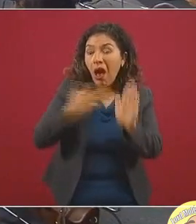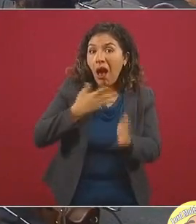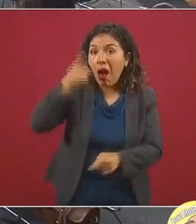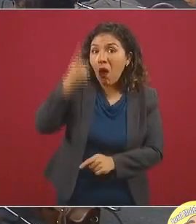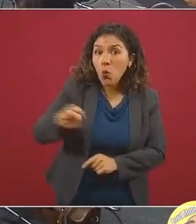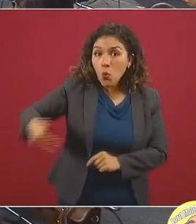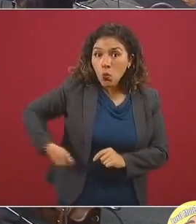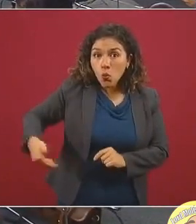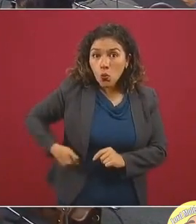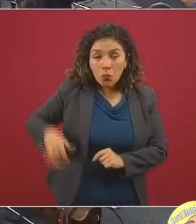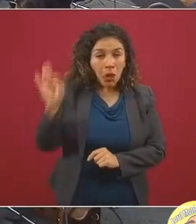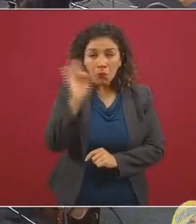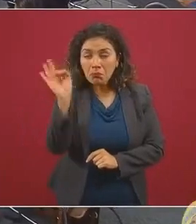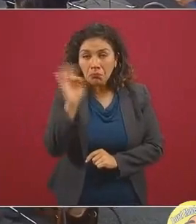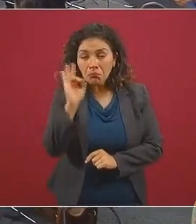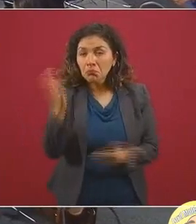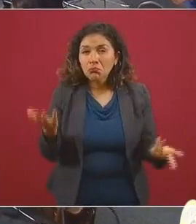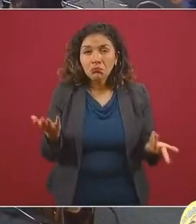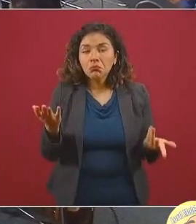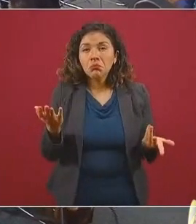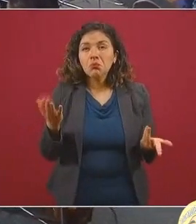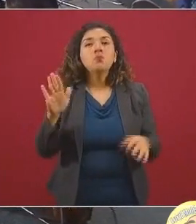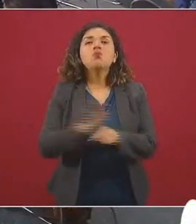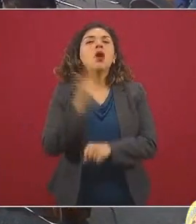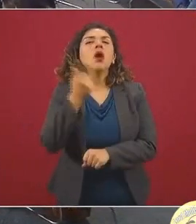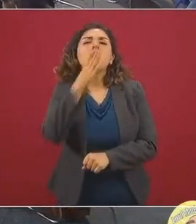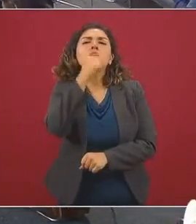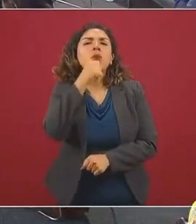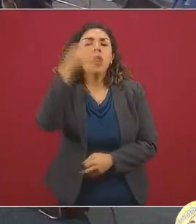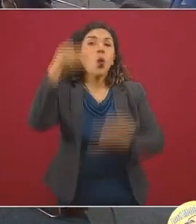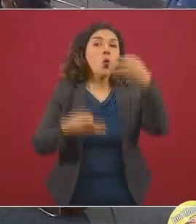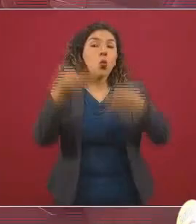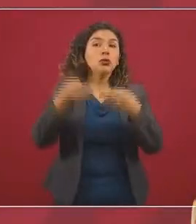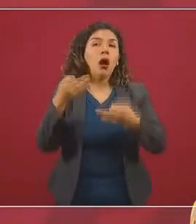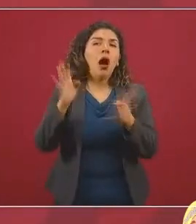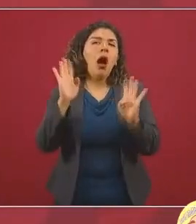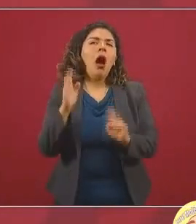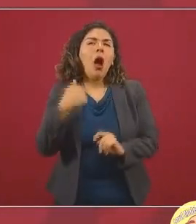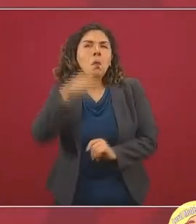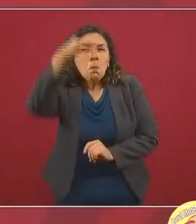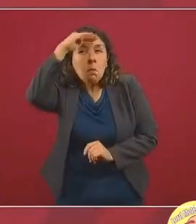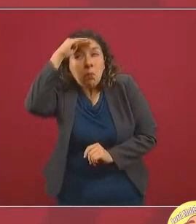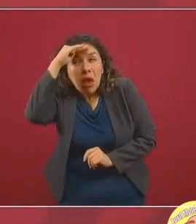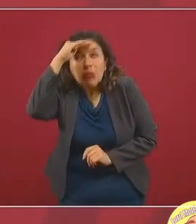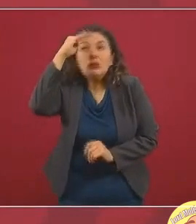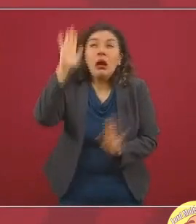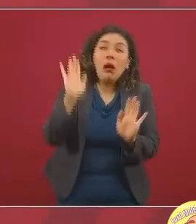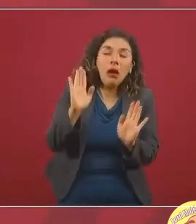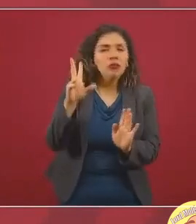culpable, porque no se puede juzgar a nadie a priori, no puede haber juicios